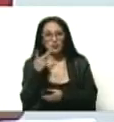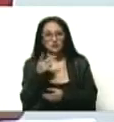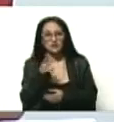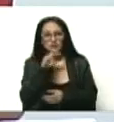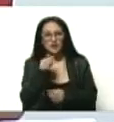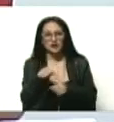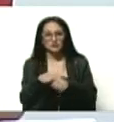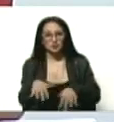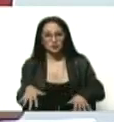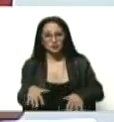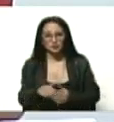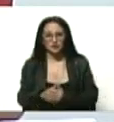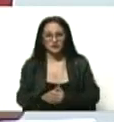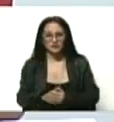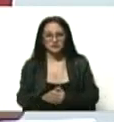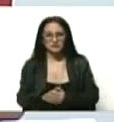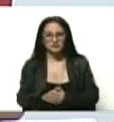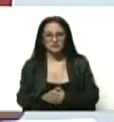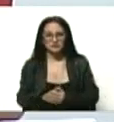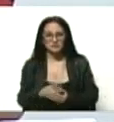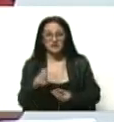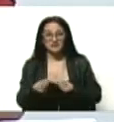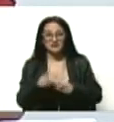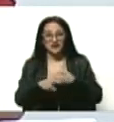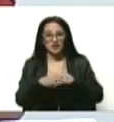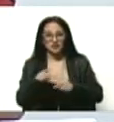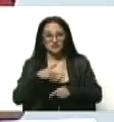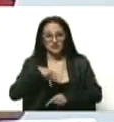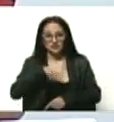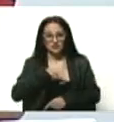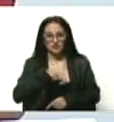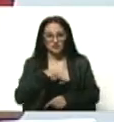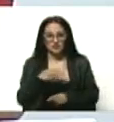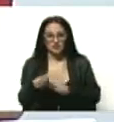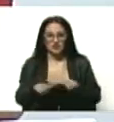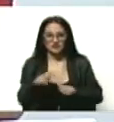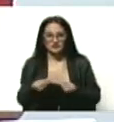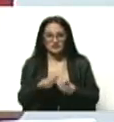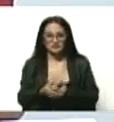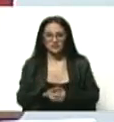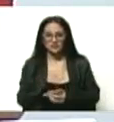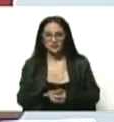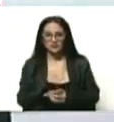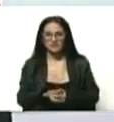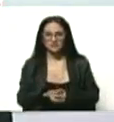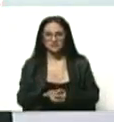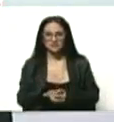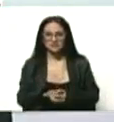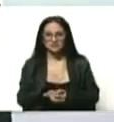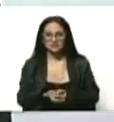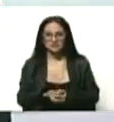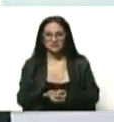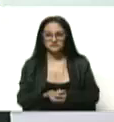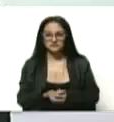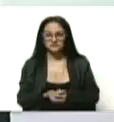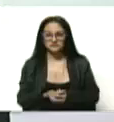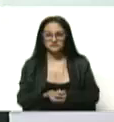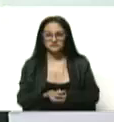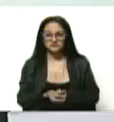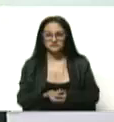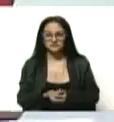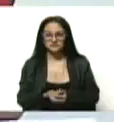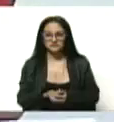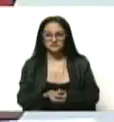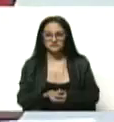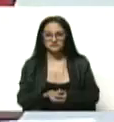estructura para hacer lo que nosotros estamos haciendo. Tiene la militancia para hacer lo que nosotros estamos